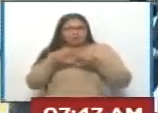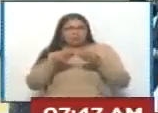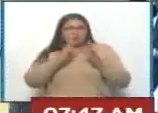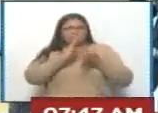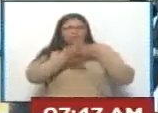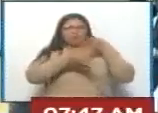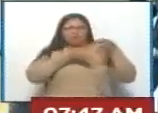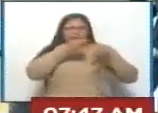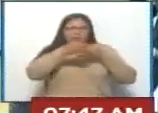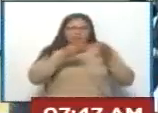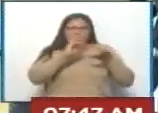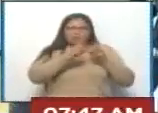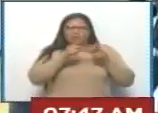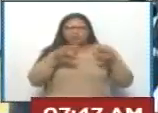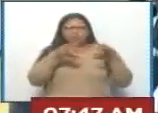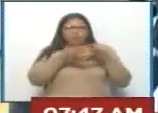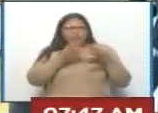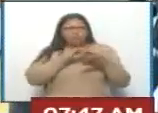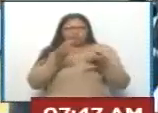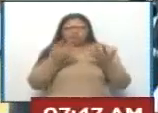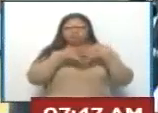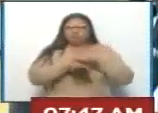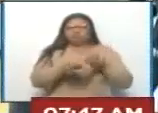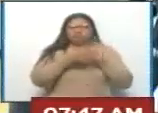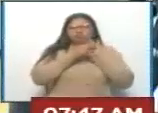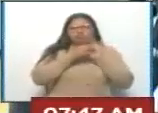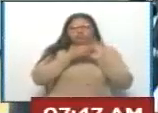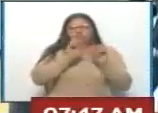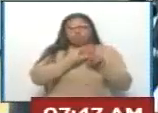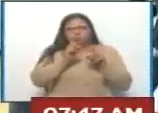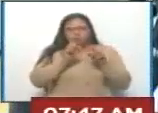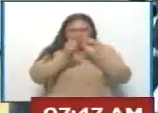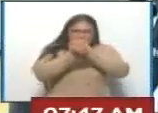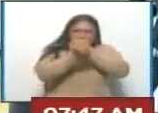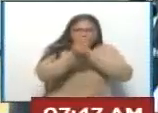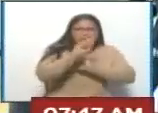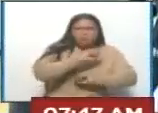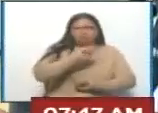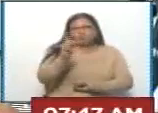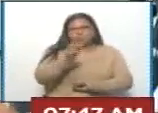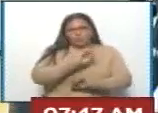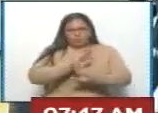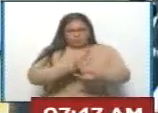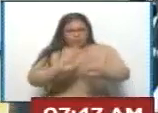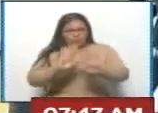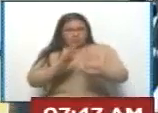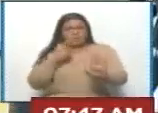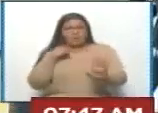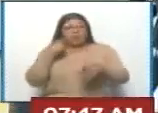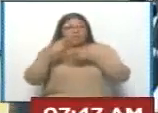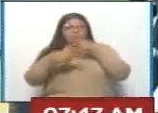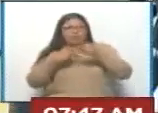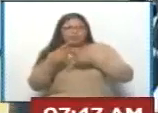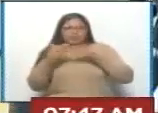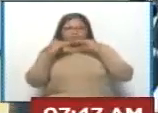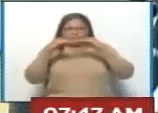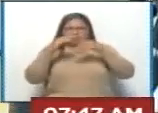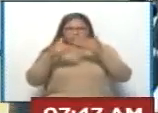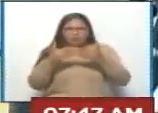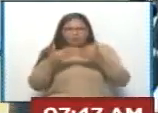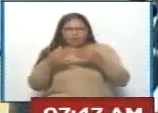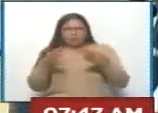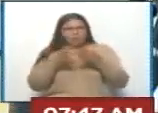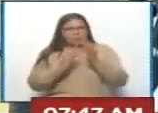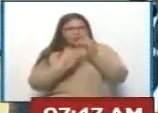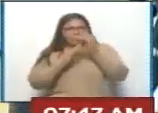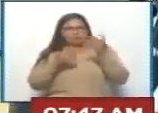con algunos sectores no significa que estemos nosotros subordinándonos a ellos. Una política ya trazada a partir del legado